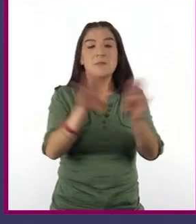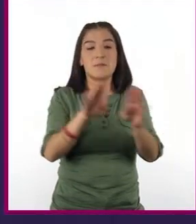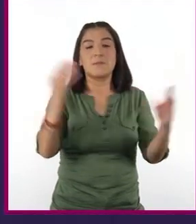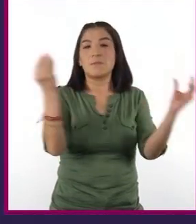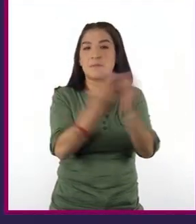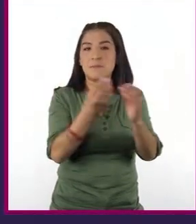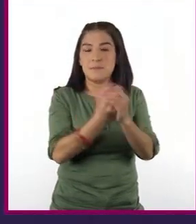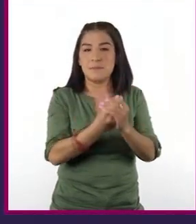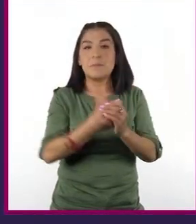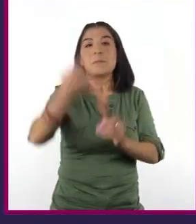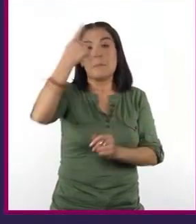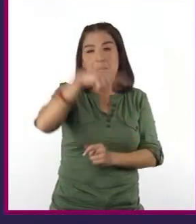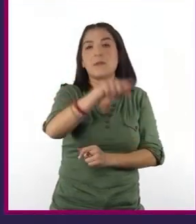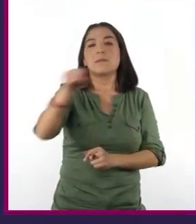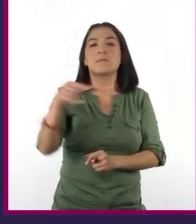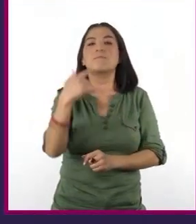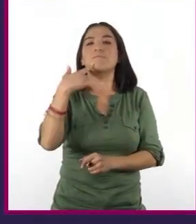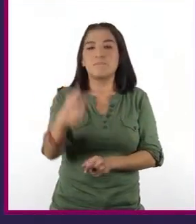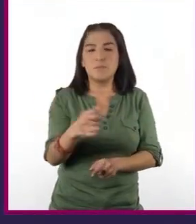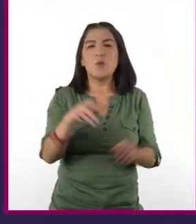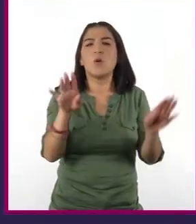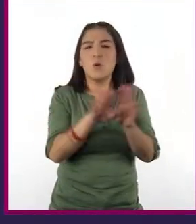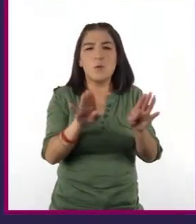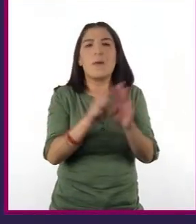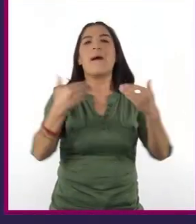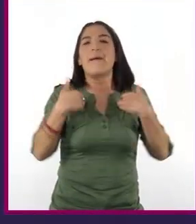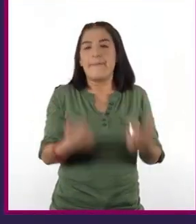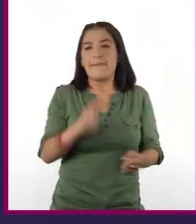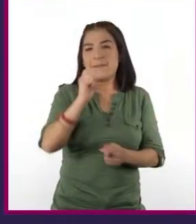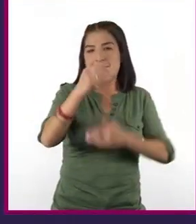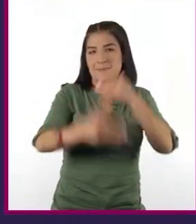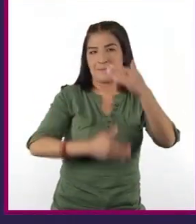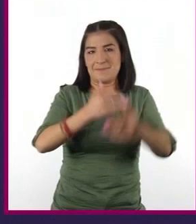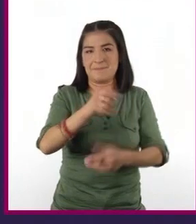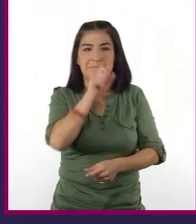sesión para que logres comprender todo lo que se desarrollará en ella.